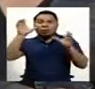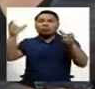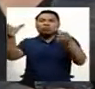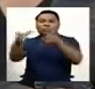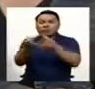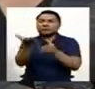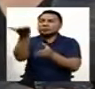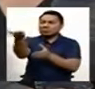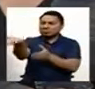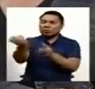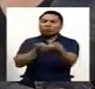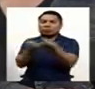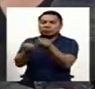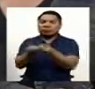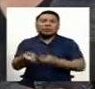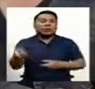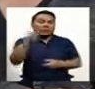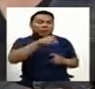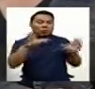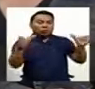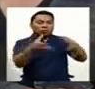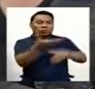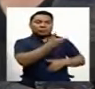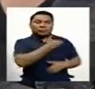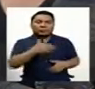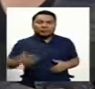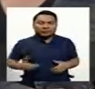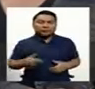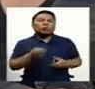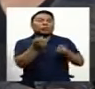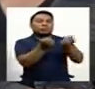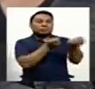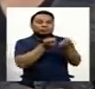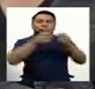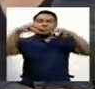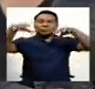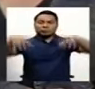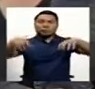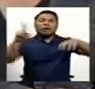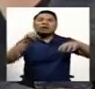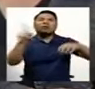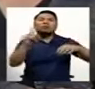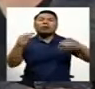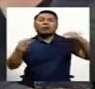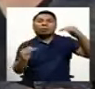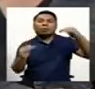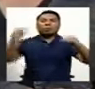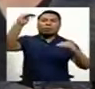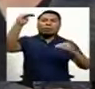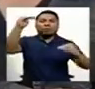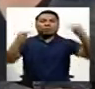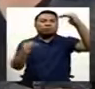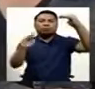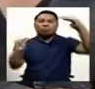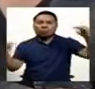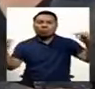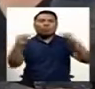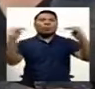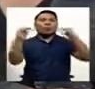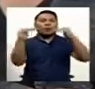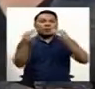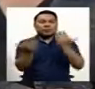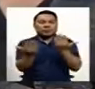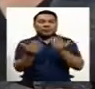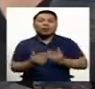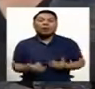un lado y el Ejecutivo de otro, sin que haya uno totalmente dominante. Hoy